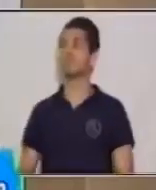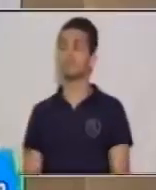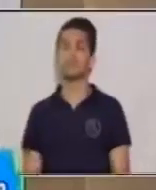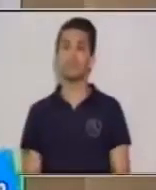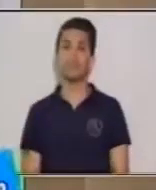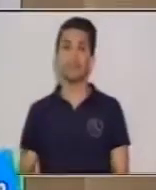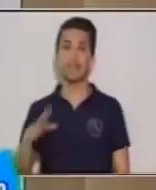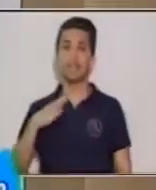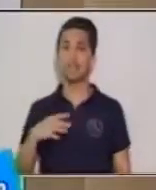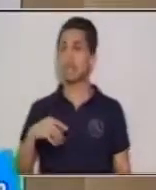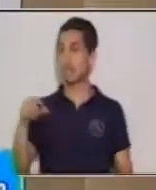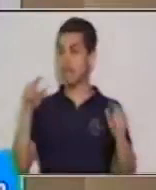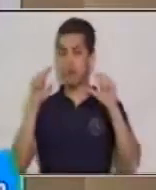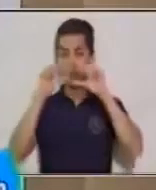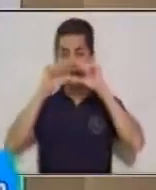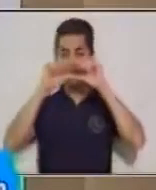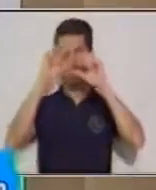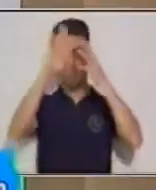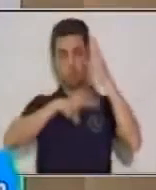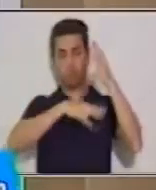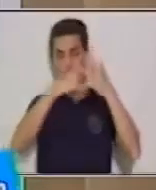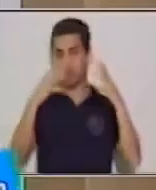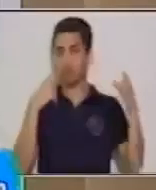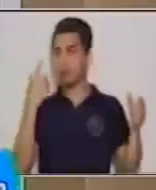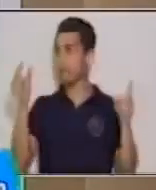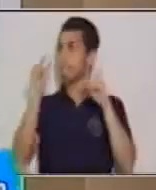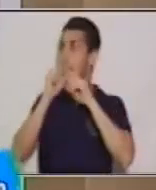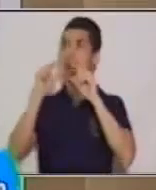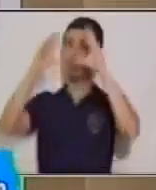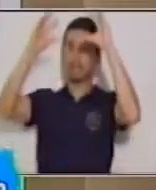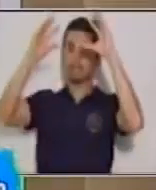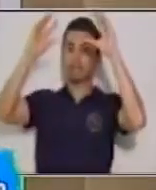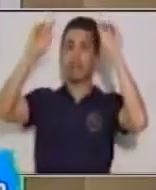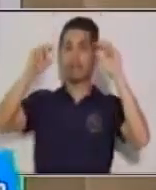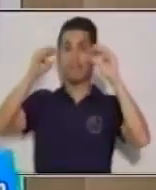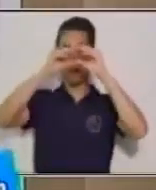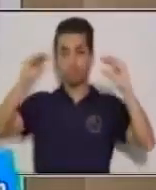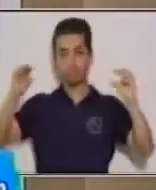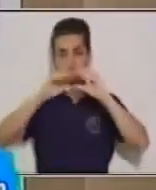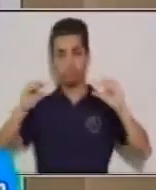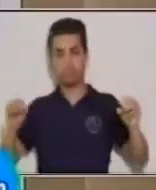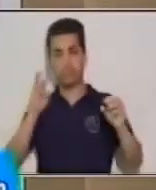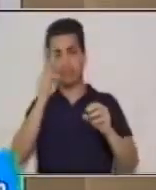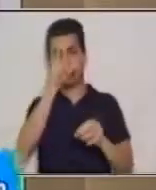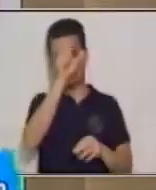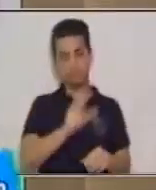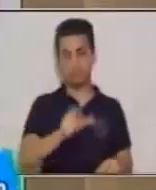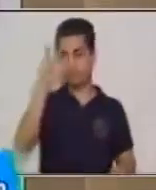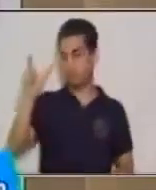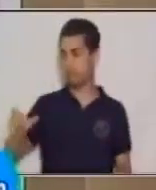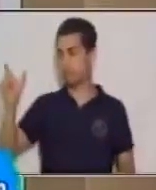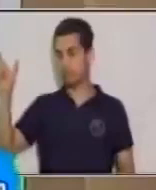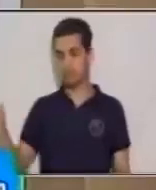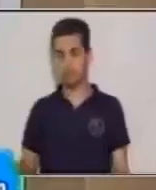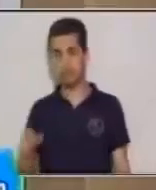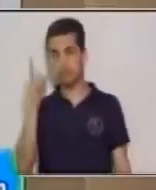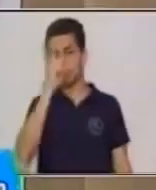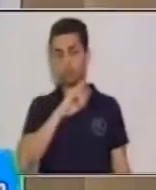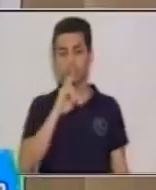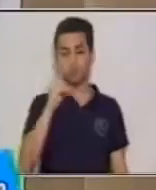donde tengo varias palabras y luego me dicen que las tengo que separar en 3 clases, sustantivo, adjetivo y